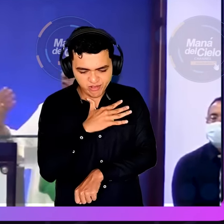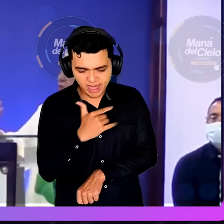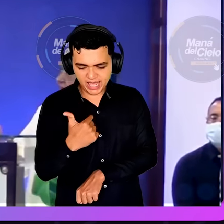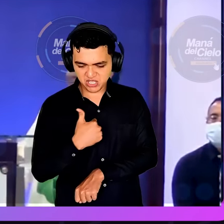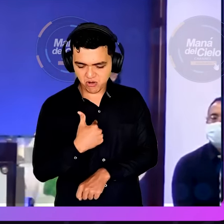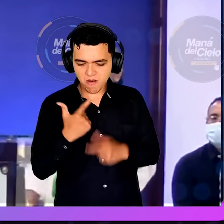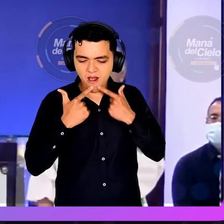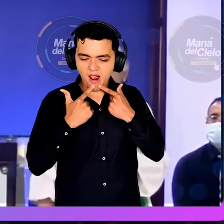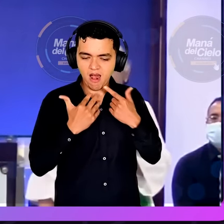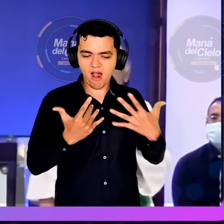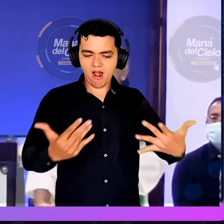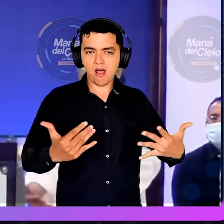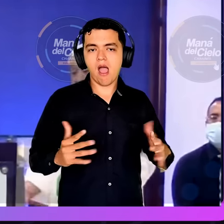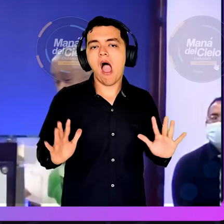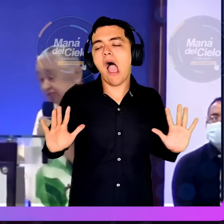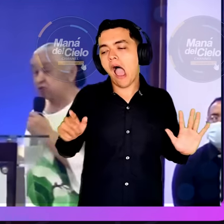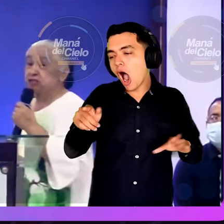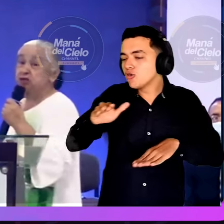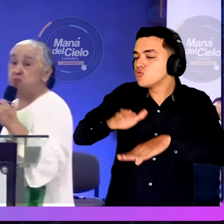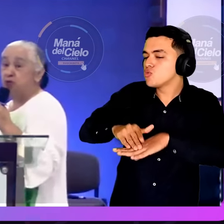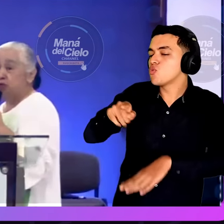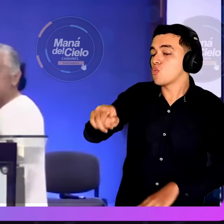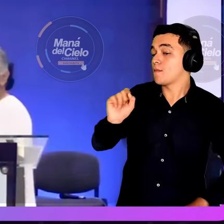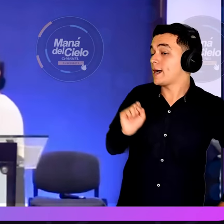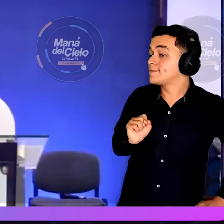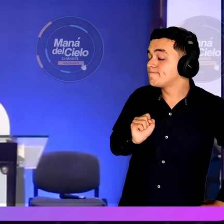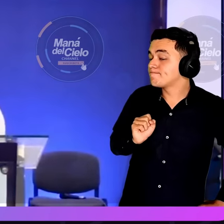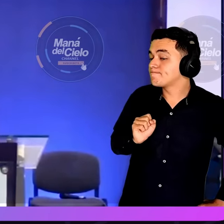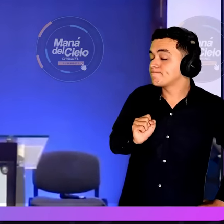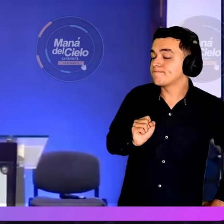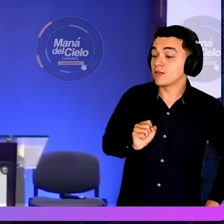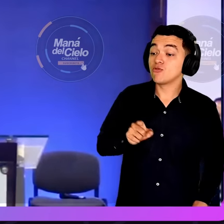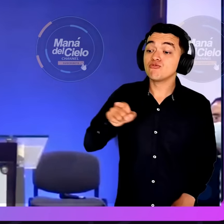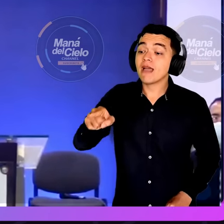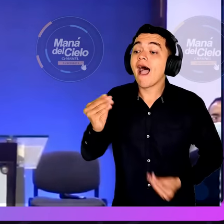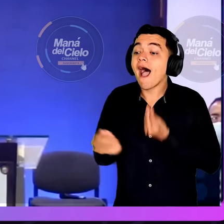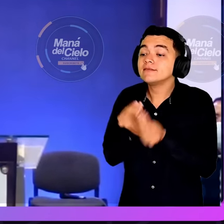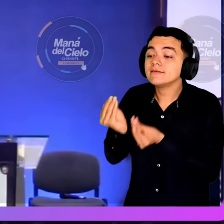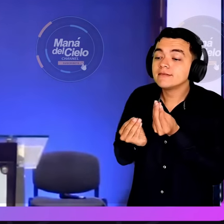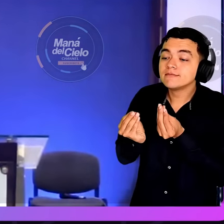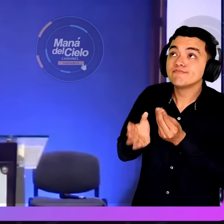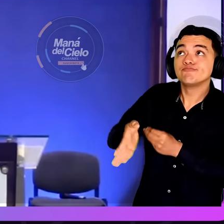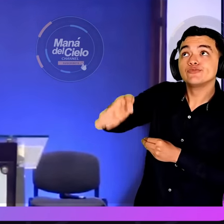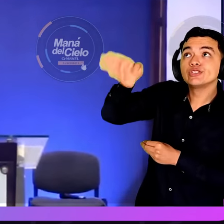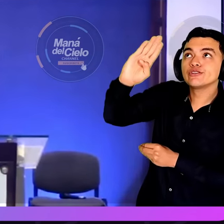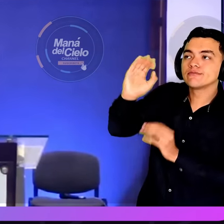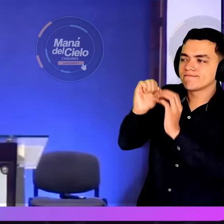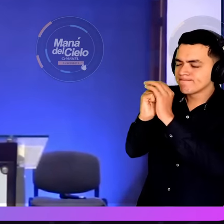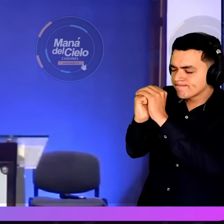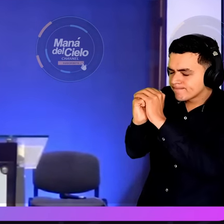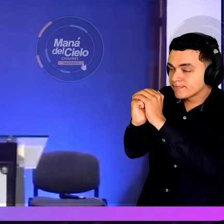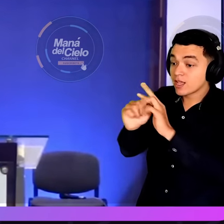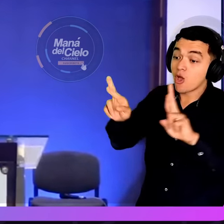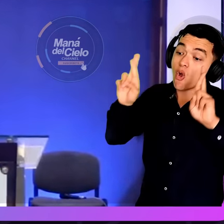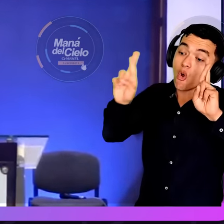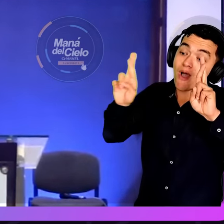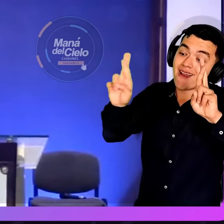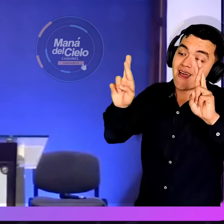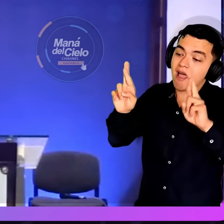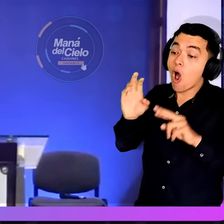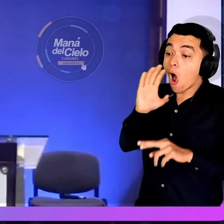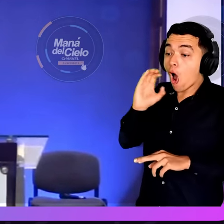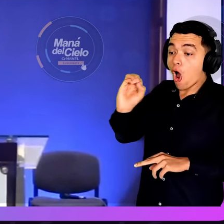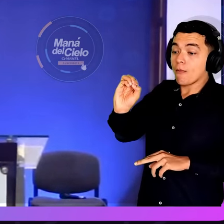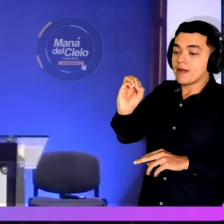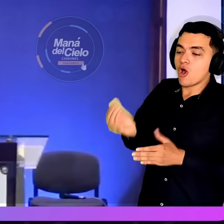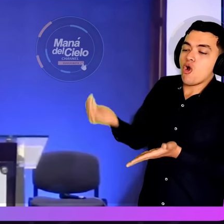le diste lugar a ese hombre, manejaste las cosas con prudencia, callaste cuando hay que callar, hablaste cuando había que hablar. No, hermana, yo fui